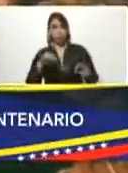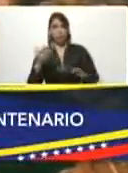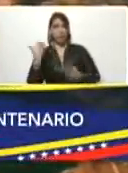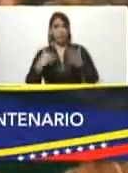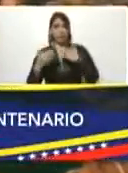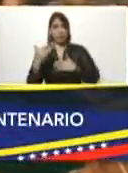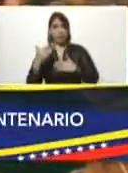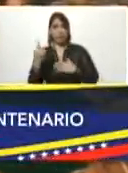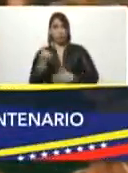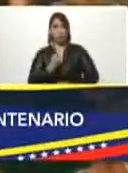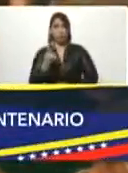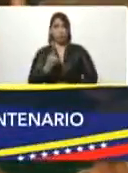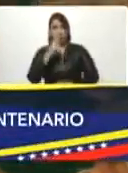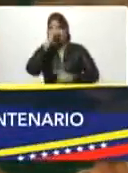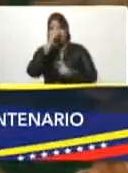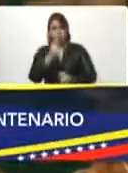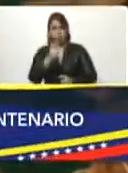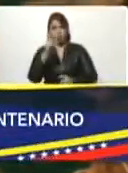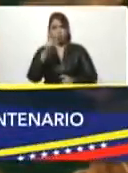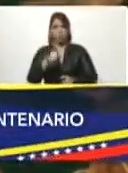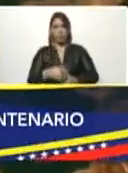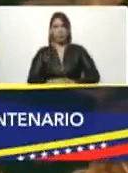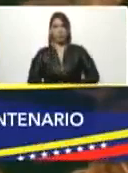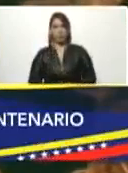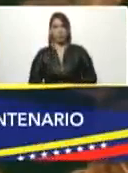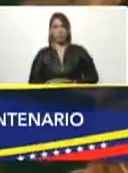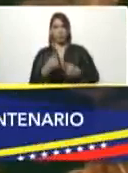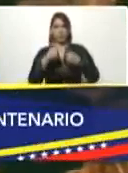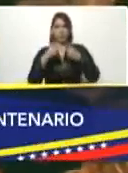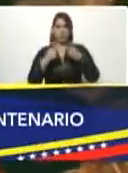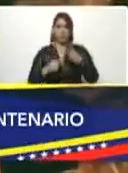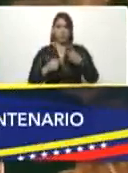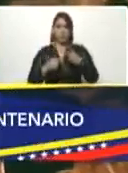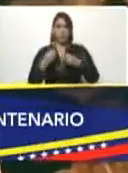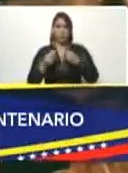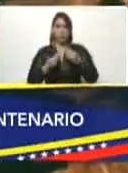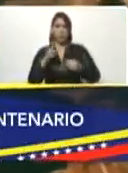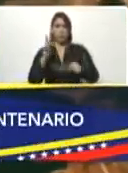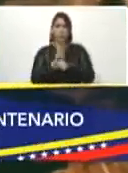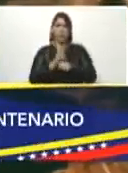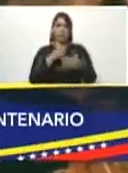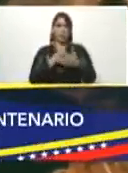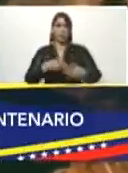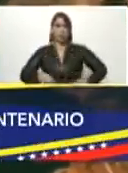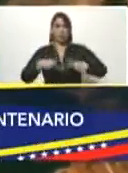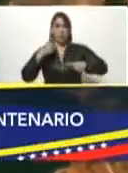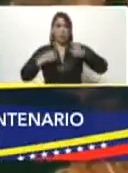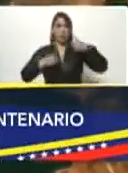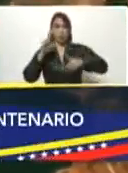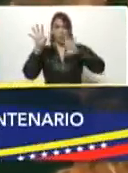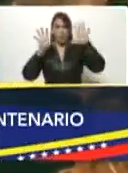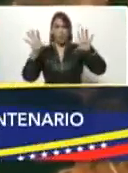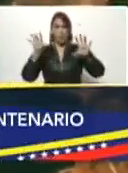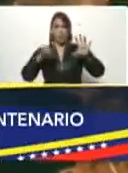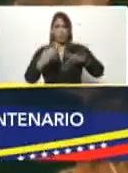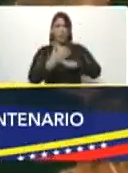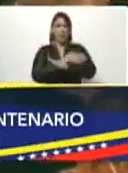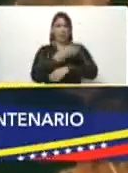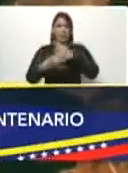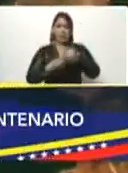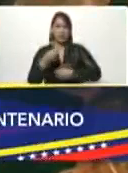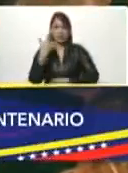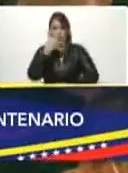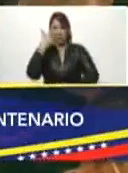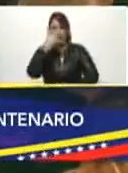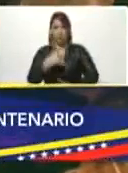entonces y solamente fueron reconocidos como tales y tipificados como delitos contra la humanidad cuando algunas de esas potencias que antes lo aplicaban aquí o en el